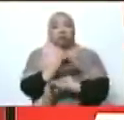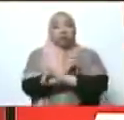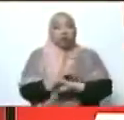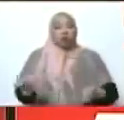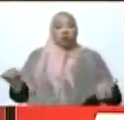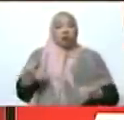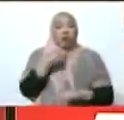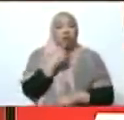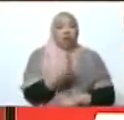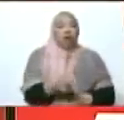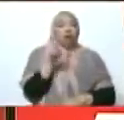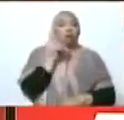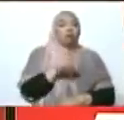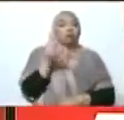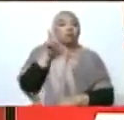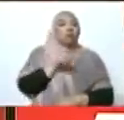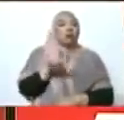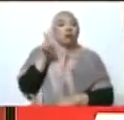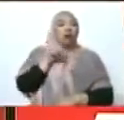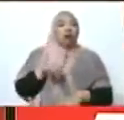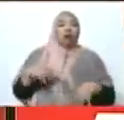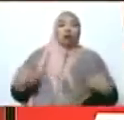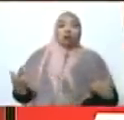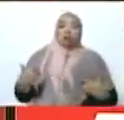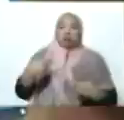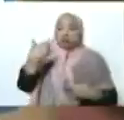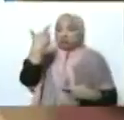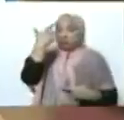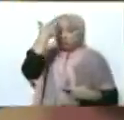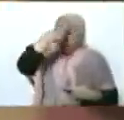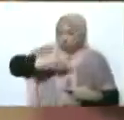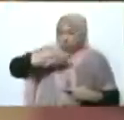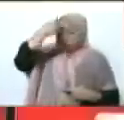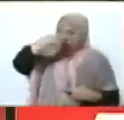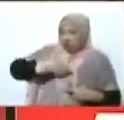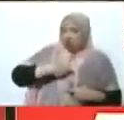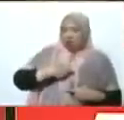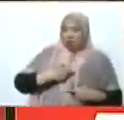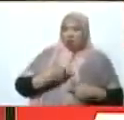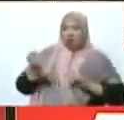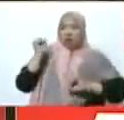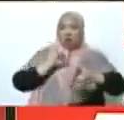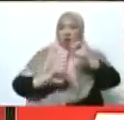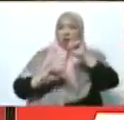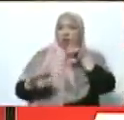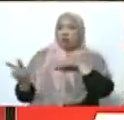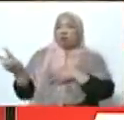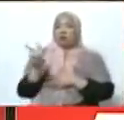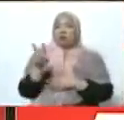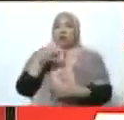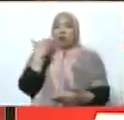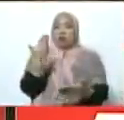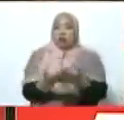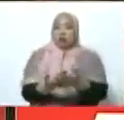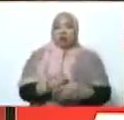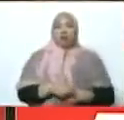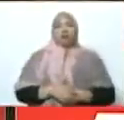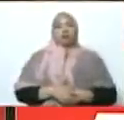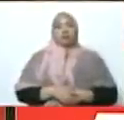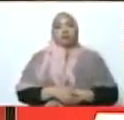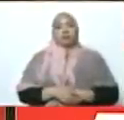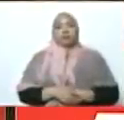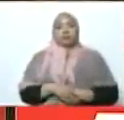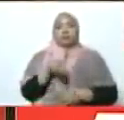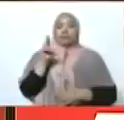es mentira. O son sus deseos personales, es la obsesión de ellos contra Venezuela. Gracias. La